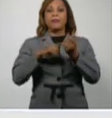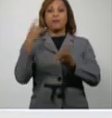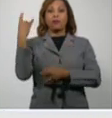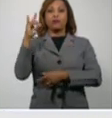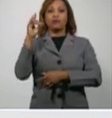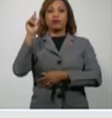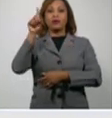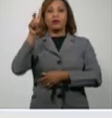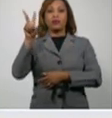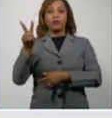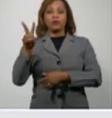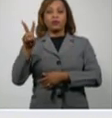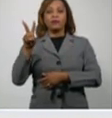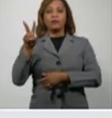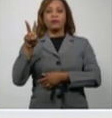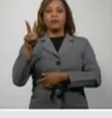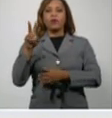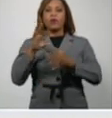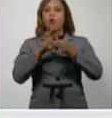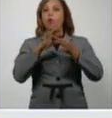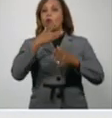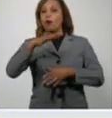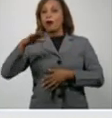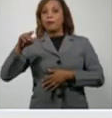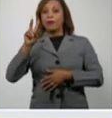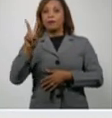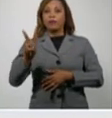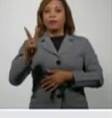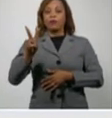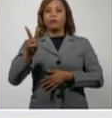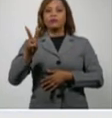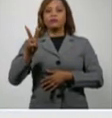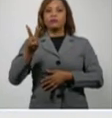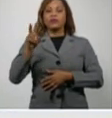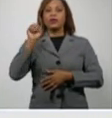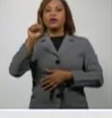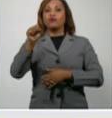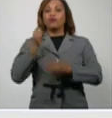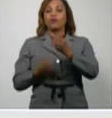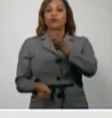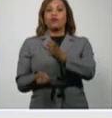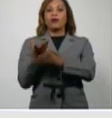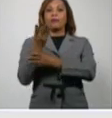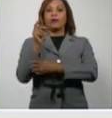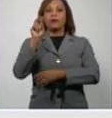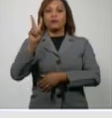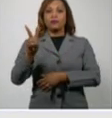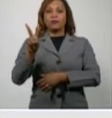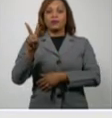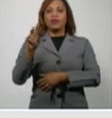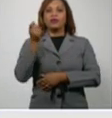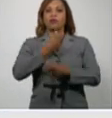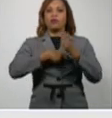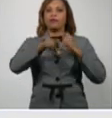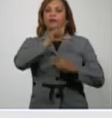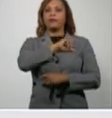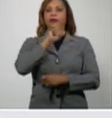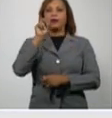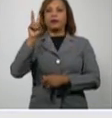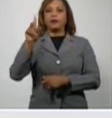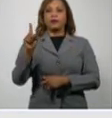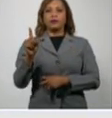12, Guamá 2, al igual que Songo La Maya, y 1 caso autóctono en Contramaestre. Y en